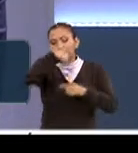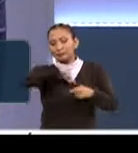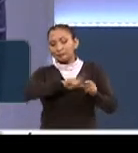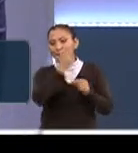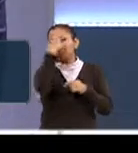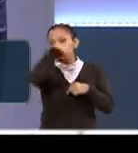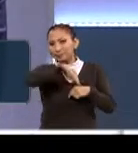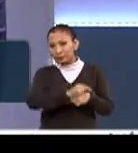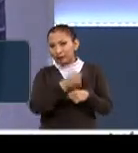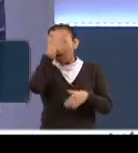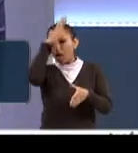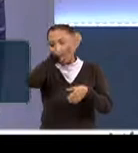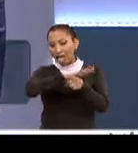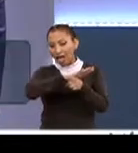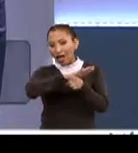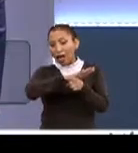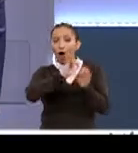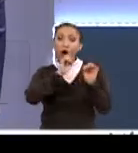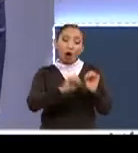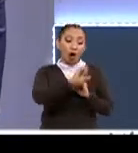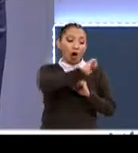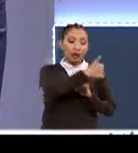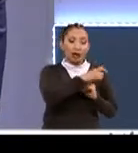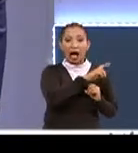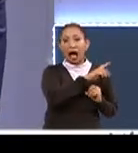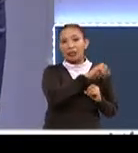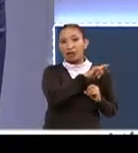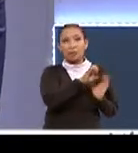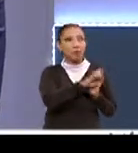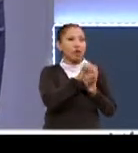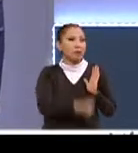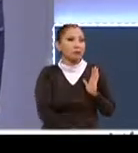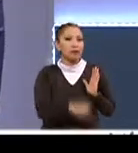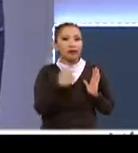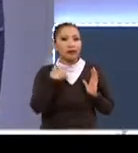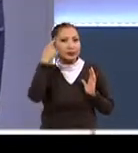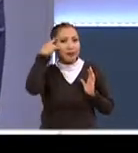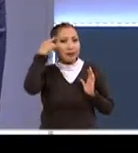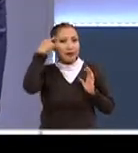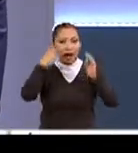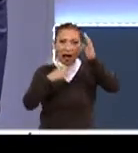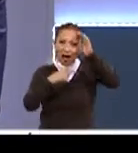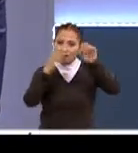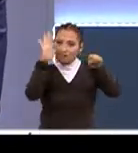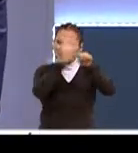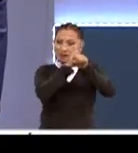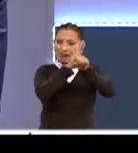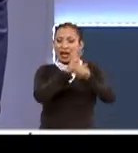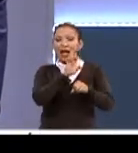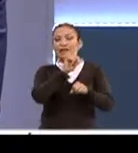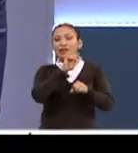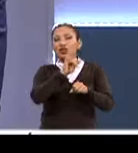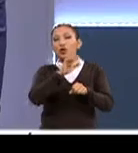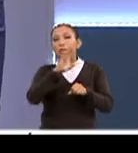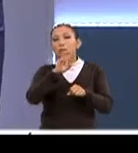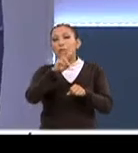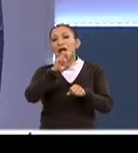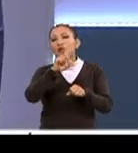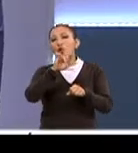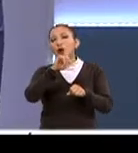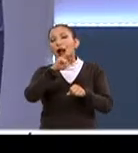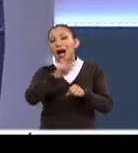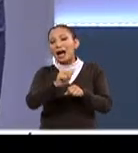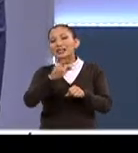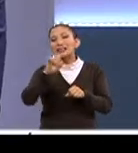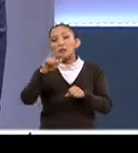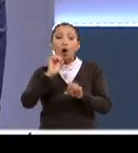músculo cardíaco, o puede ser también una oclusión en otra arteria, comúnmente arterias cerebrales, que es lo que llamamos evento vascular cerebral o